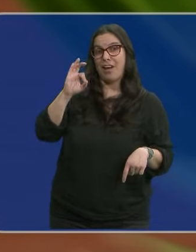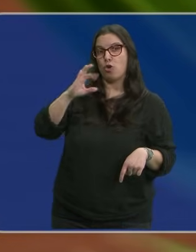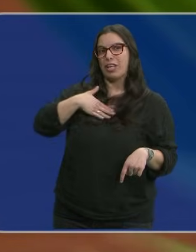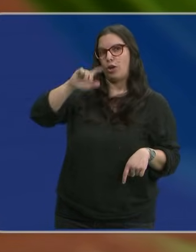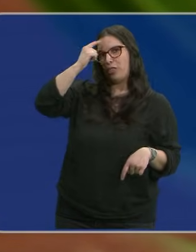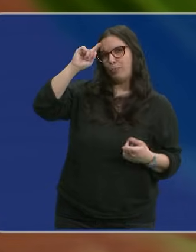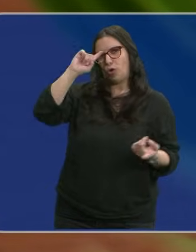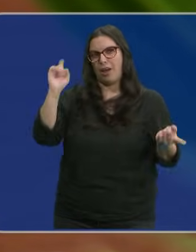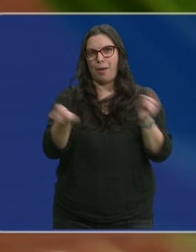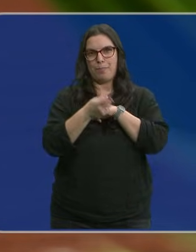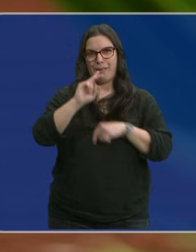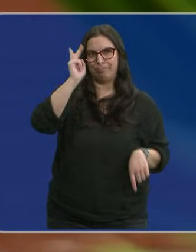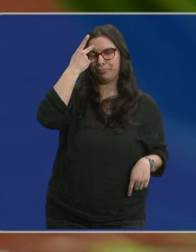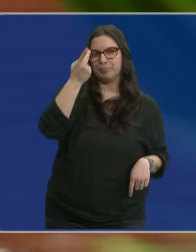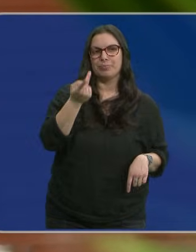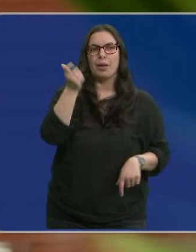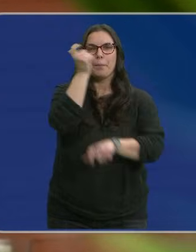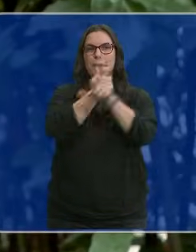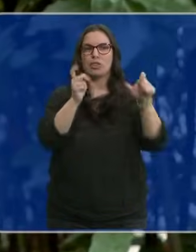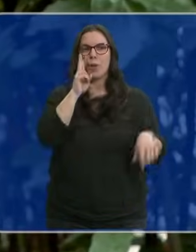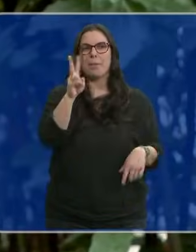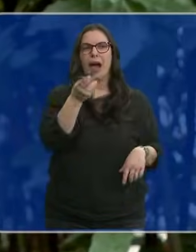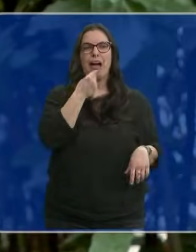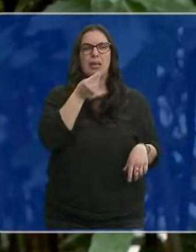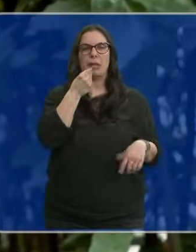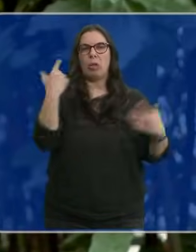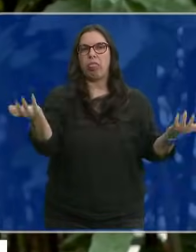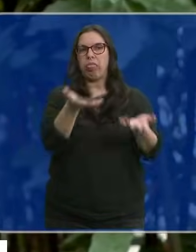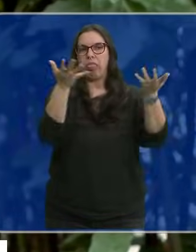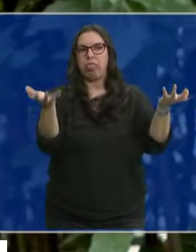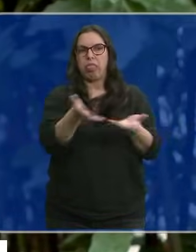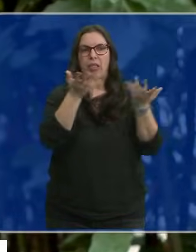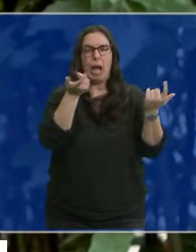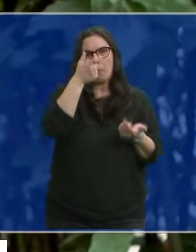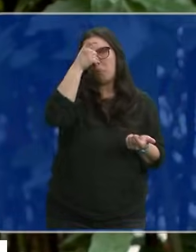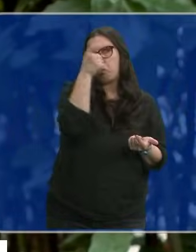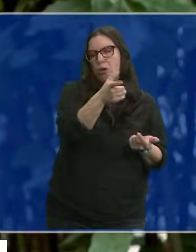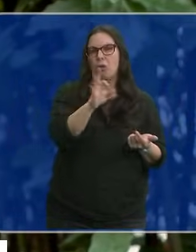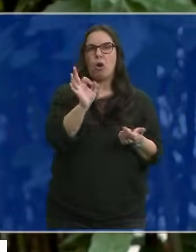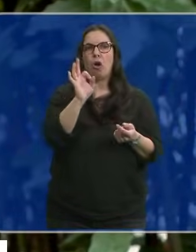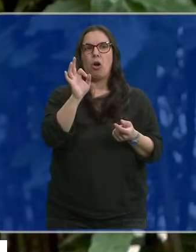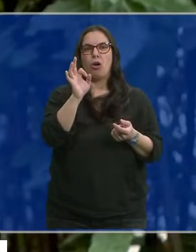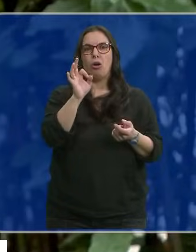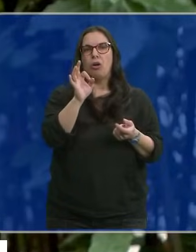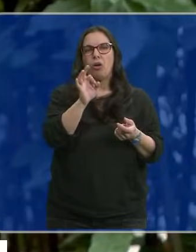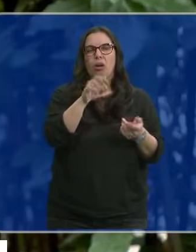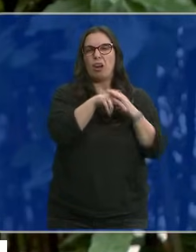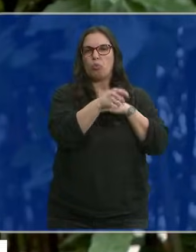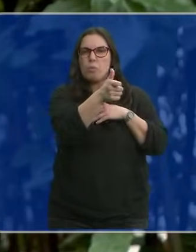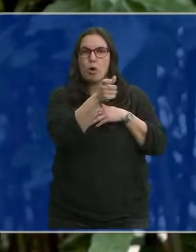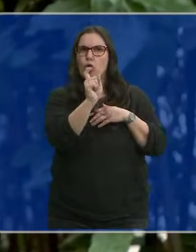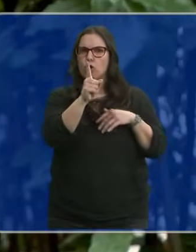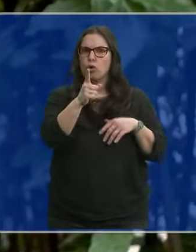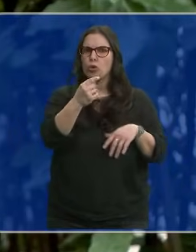quiere cambiar. Hacer llegar a la gente que no es un alimento para el uso rural o para las personas de bajos recursos, no, es